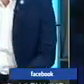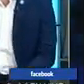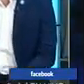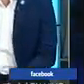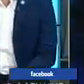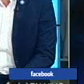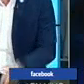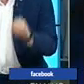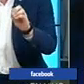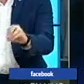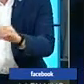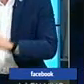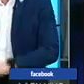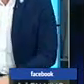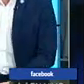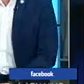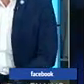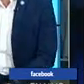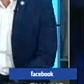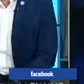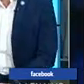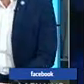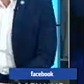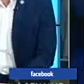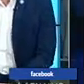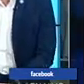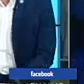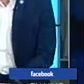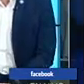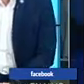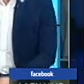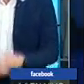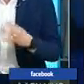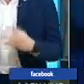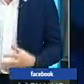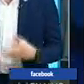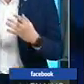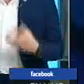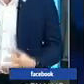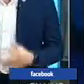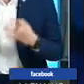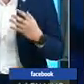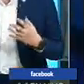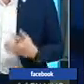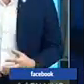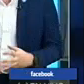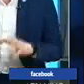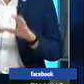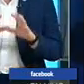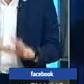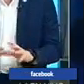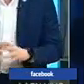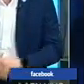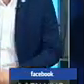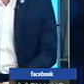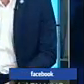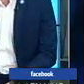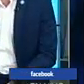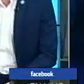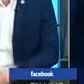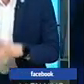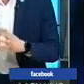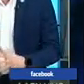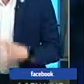actualmente en El Salvador gracias a la efectividad del plan control territorial pero nosotros podemos compartir con nuestros hermanos